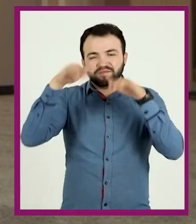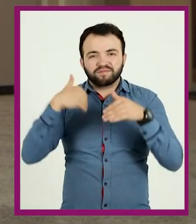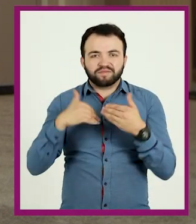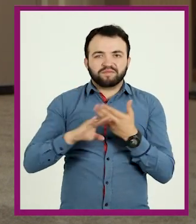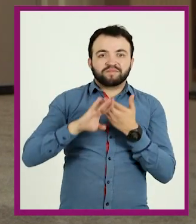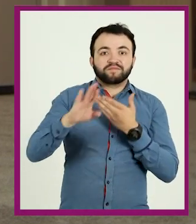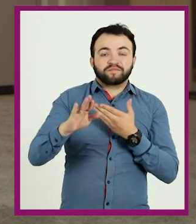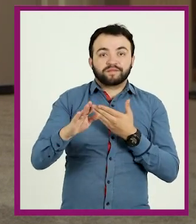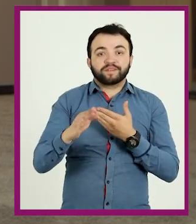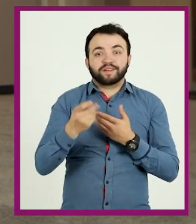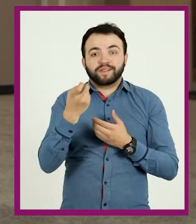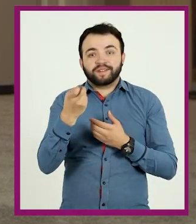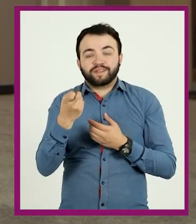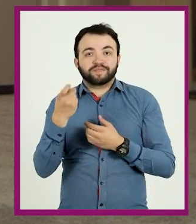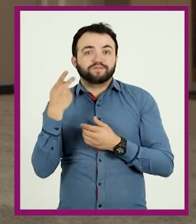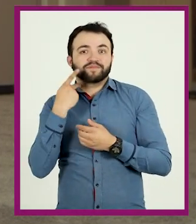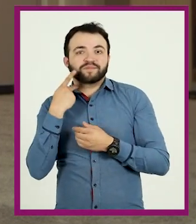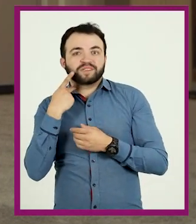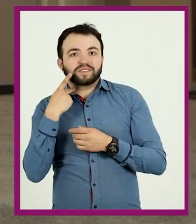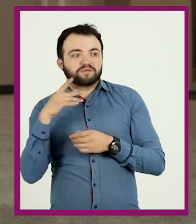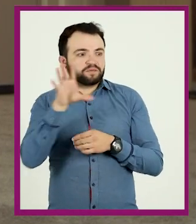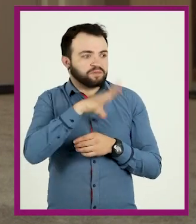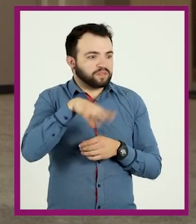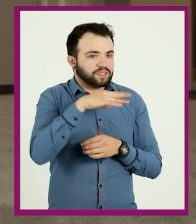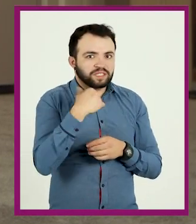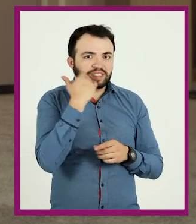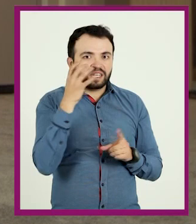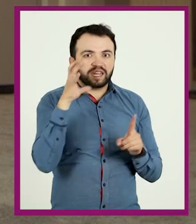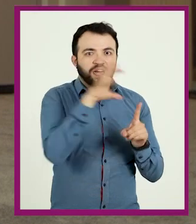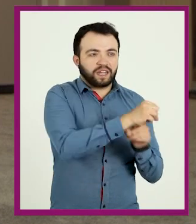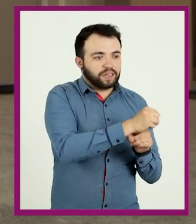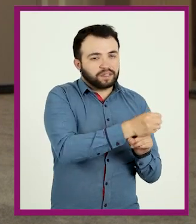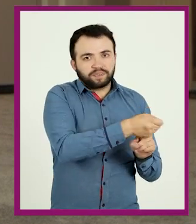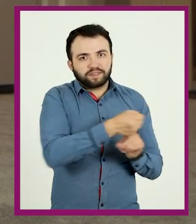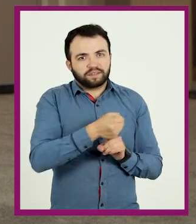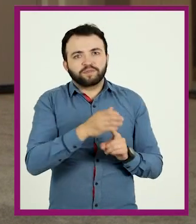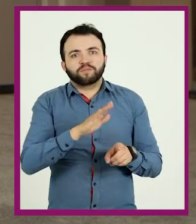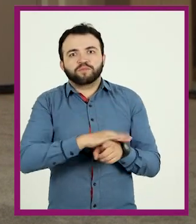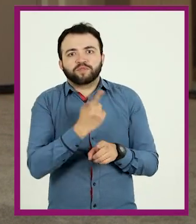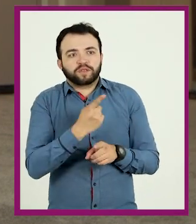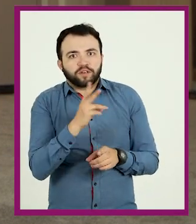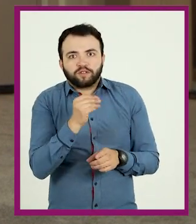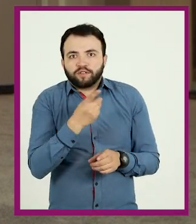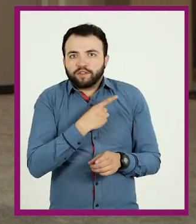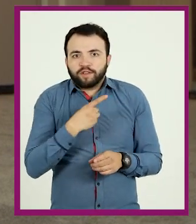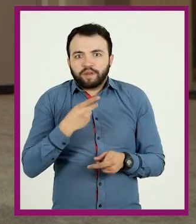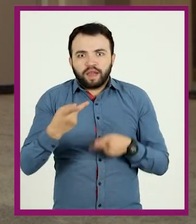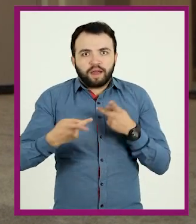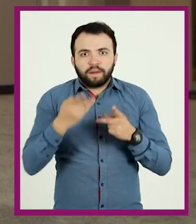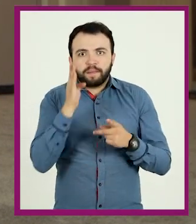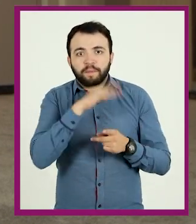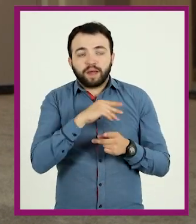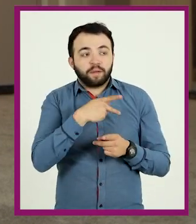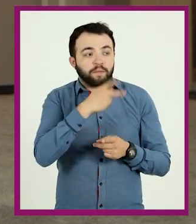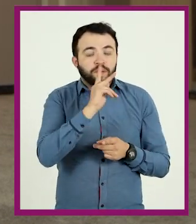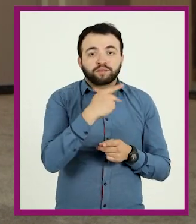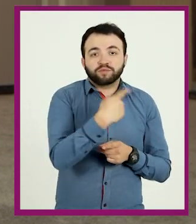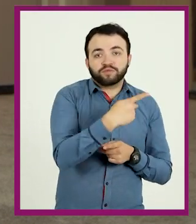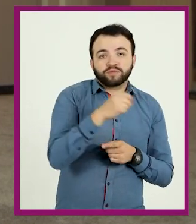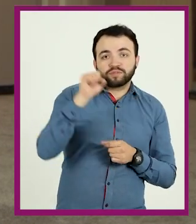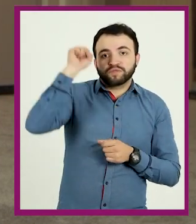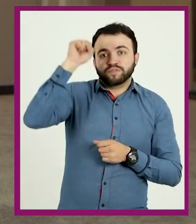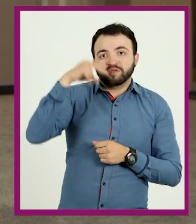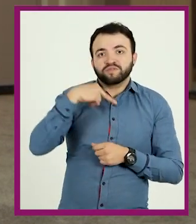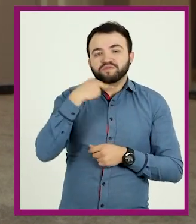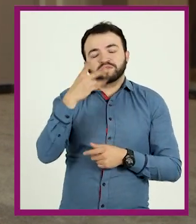tuvo que emigrar a Francia, donde despegó su carrera, en la cual se lucen estas características de la música árabe en la voz,